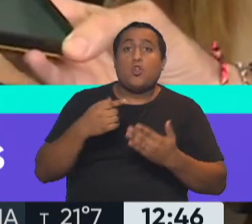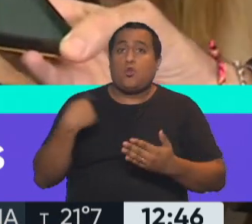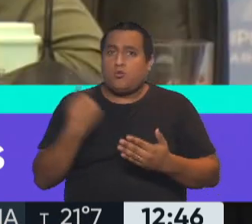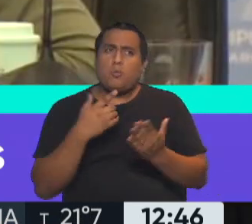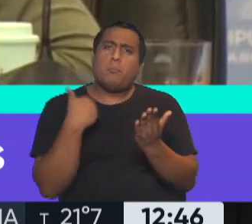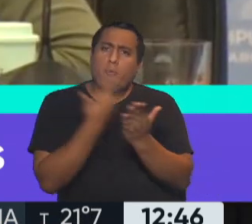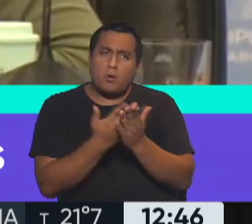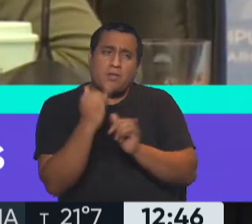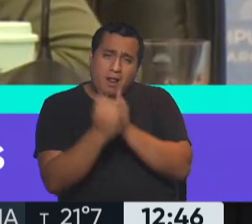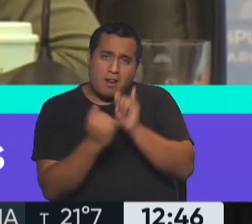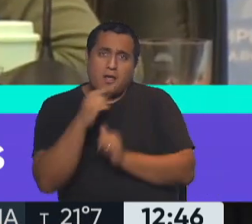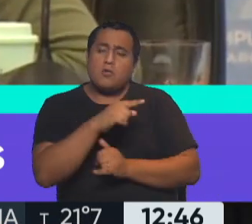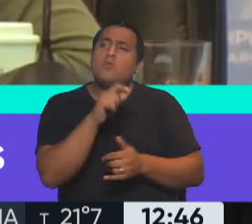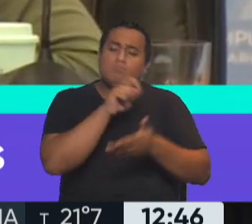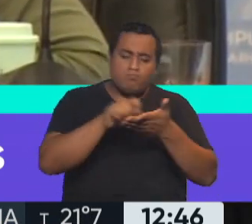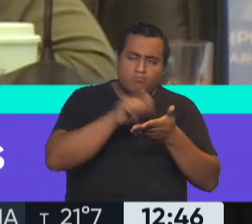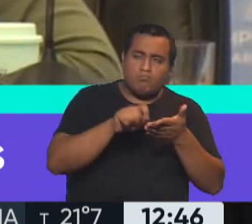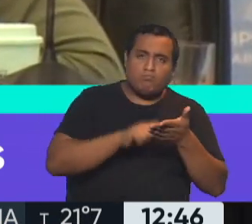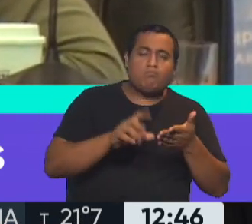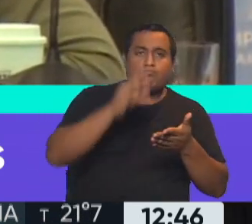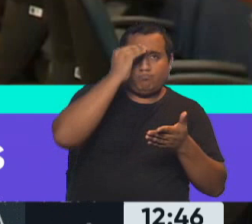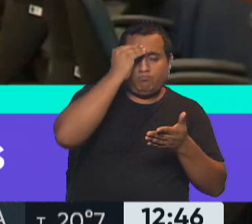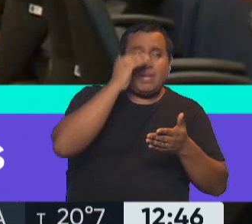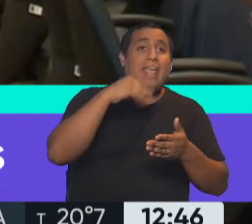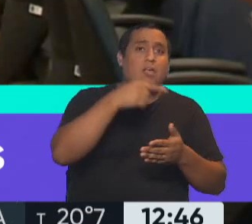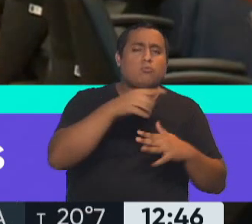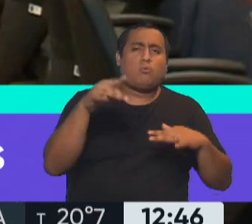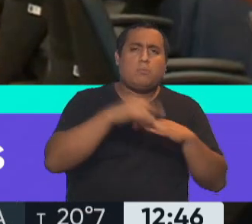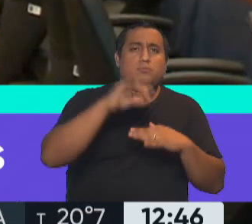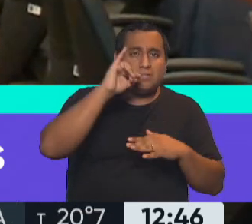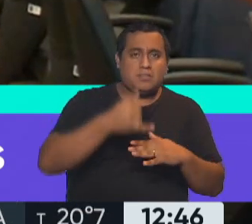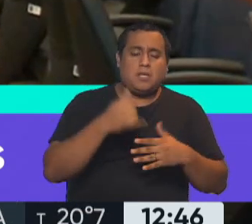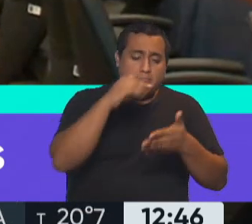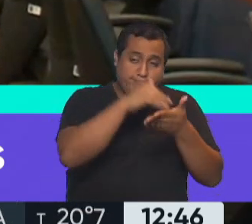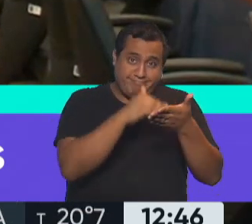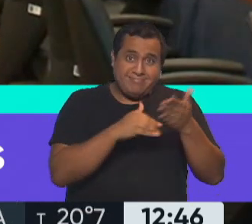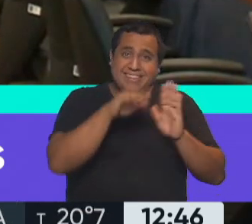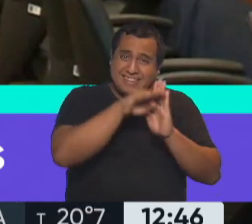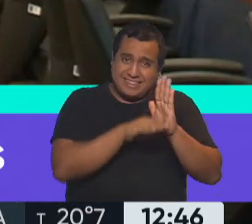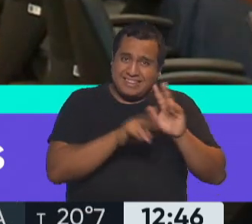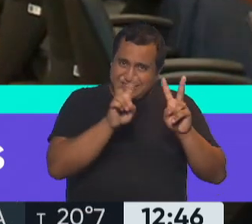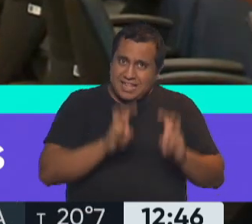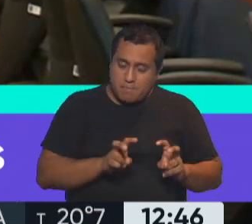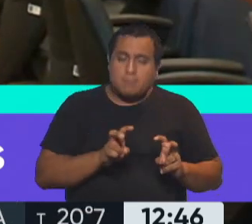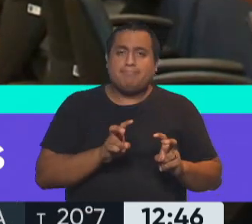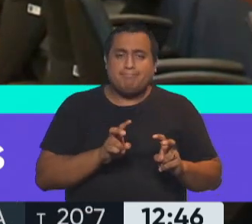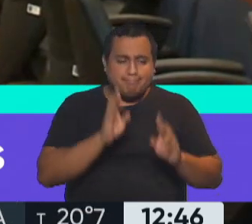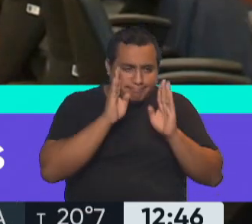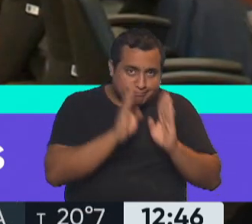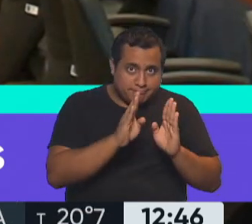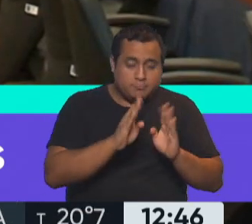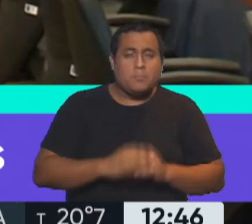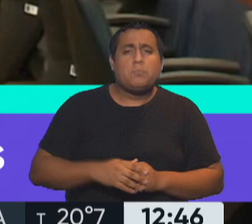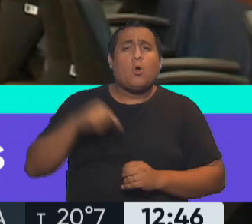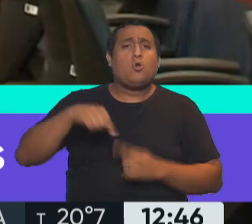a plantear y, bueno, se comprometen en llevar adelante esas cuestiones. Hemos venido hoy con toda la